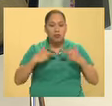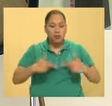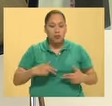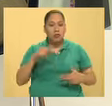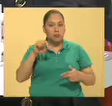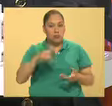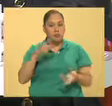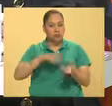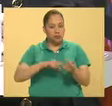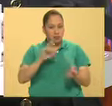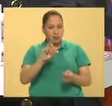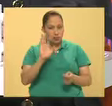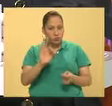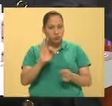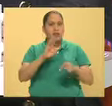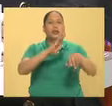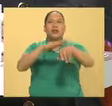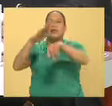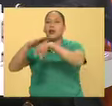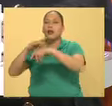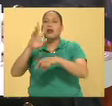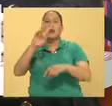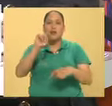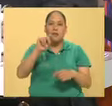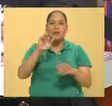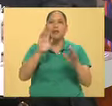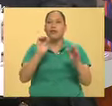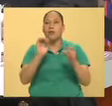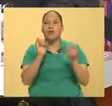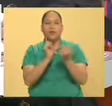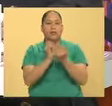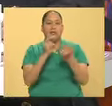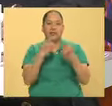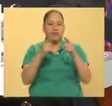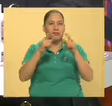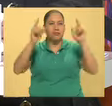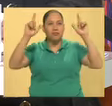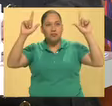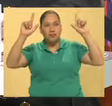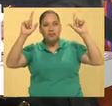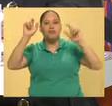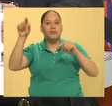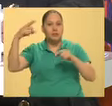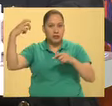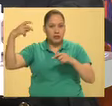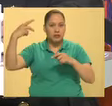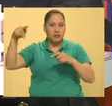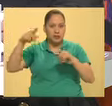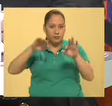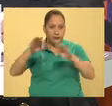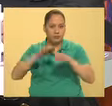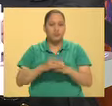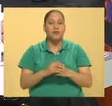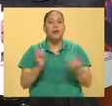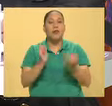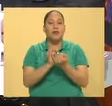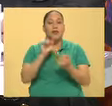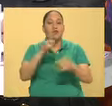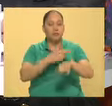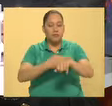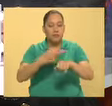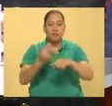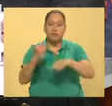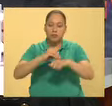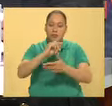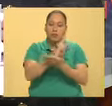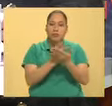Federal. Todas estas campañas que vemos en televisión, cartelones, en fin, es parte de la función. También elabora e instrumenta